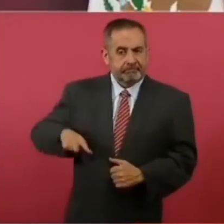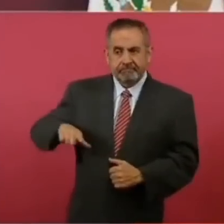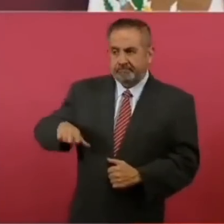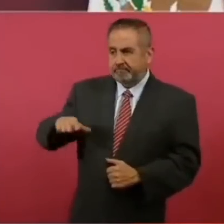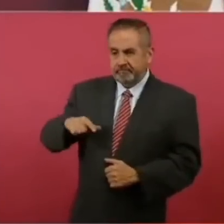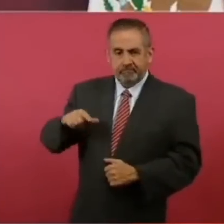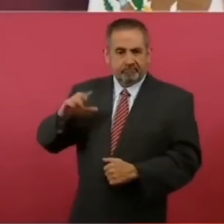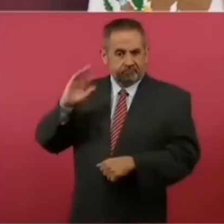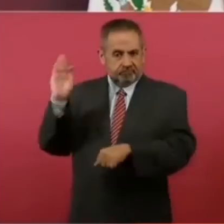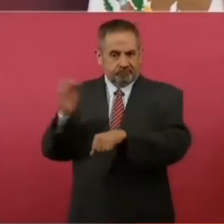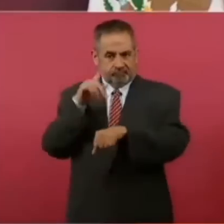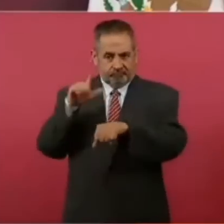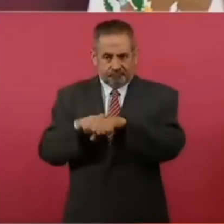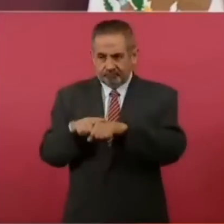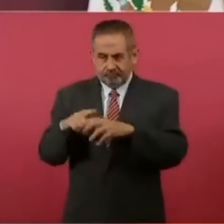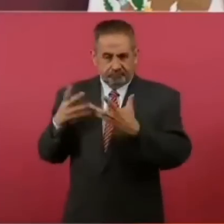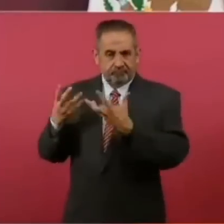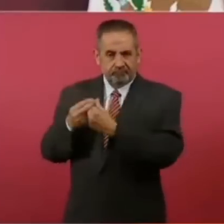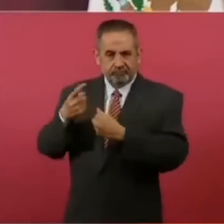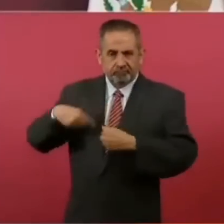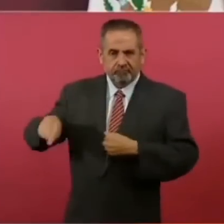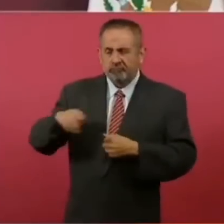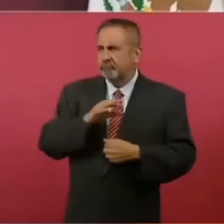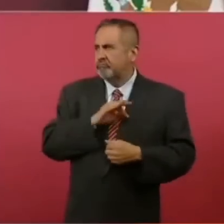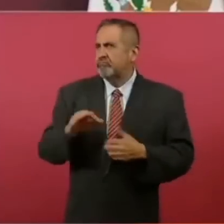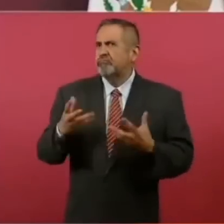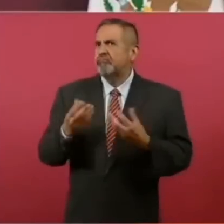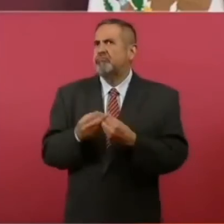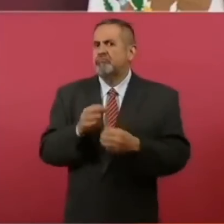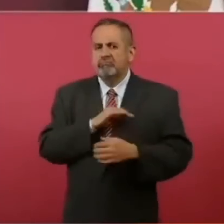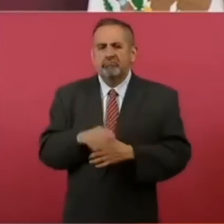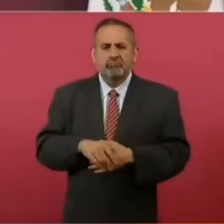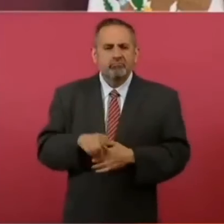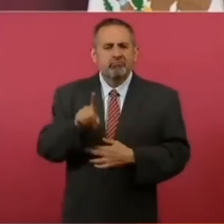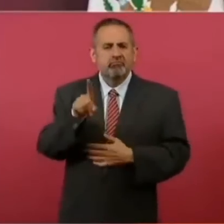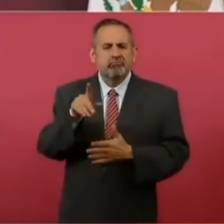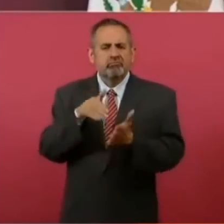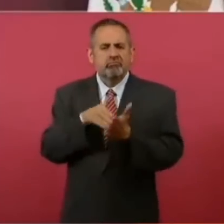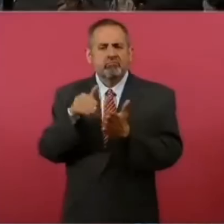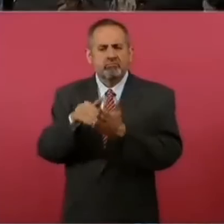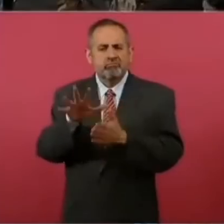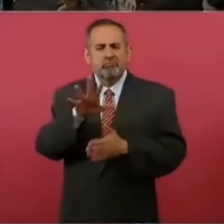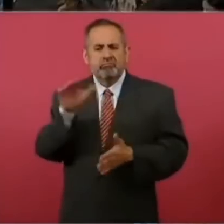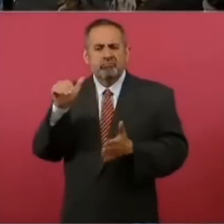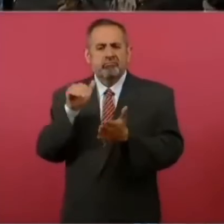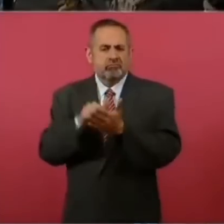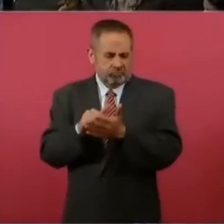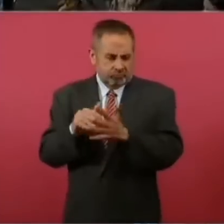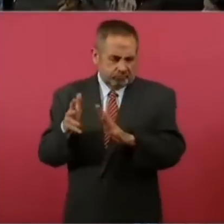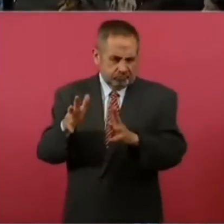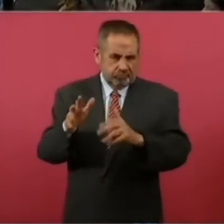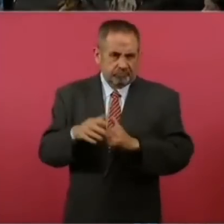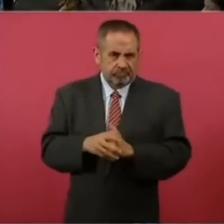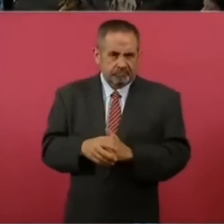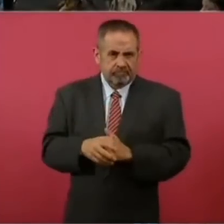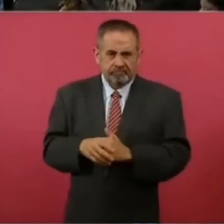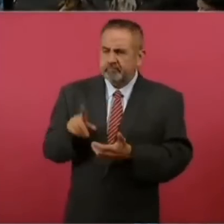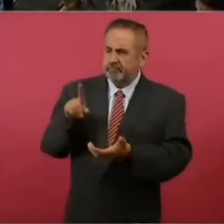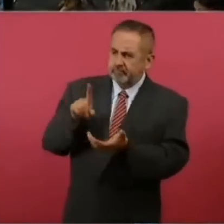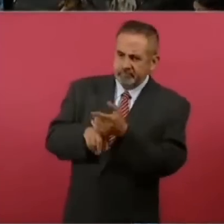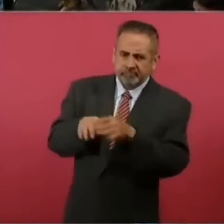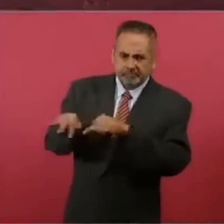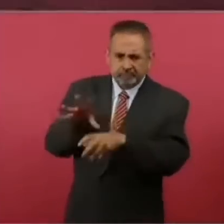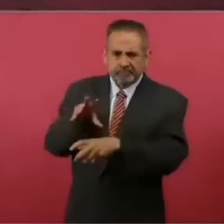gobierno federal somos como 1.500.000 servidores